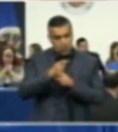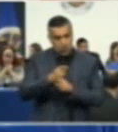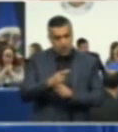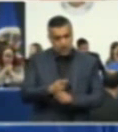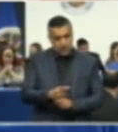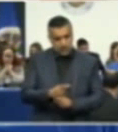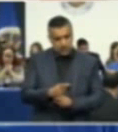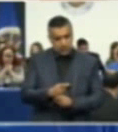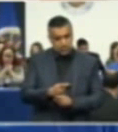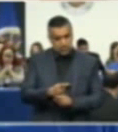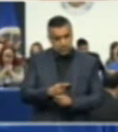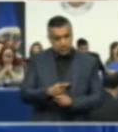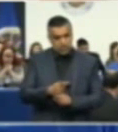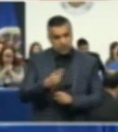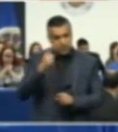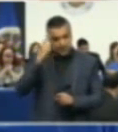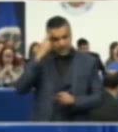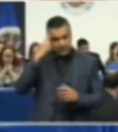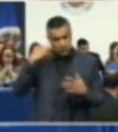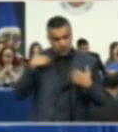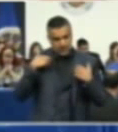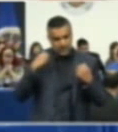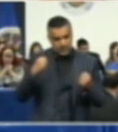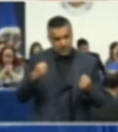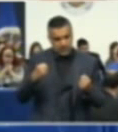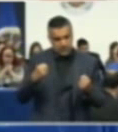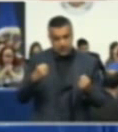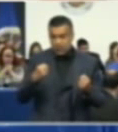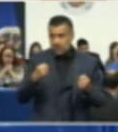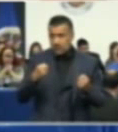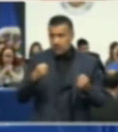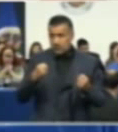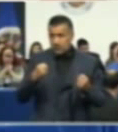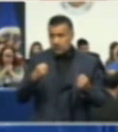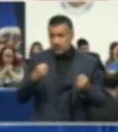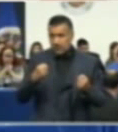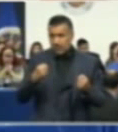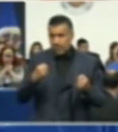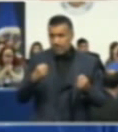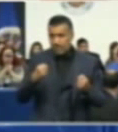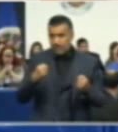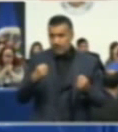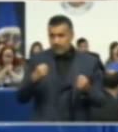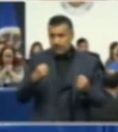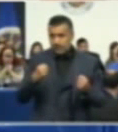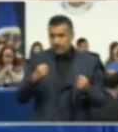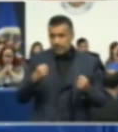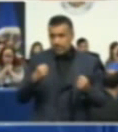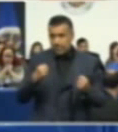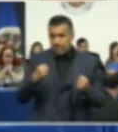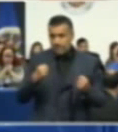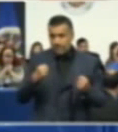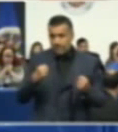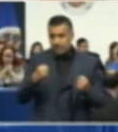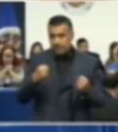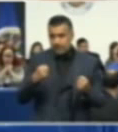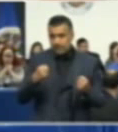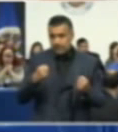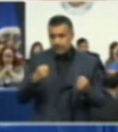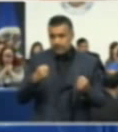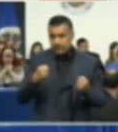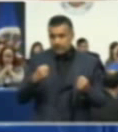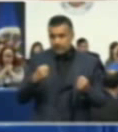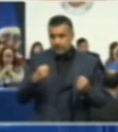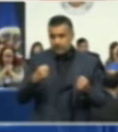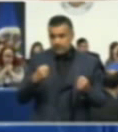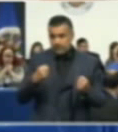de tamizaje de la salud mental. Voy a finalizar con eso: salud y tratamiento de la salud mental. El Perú a